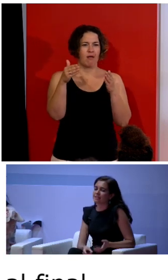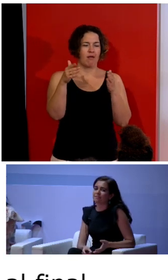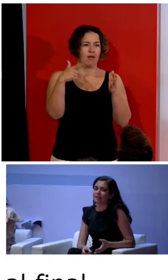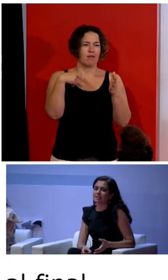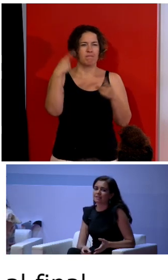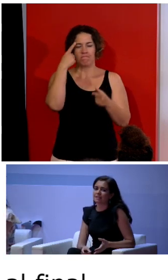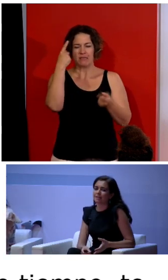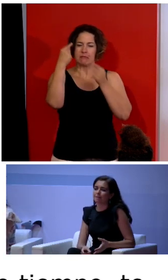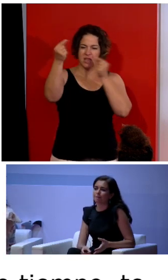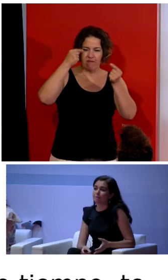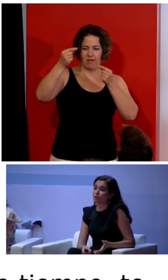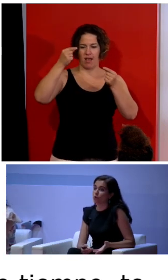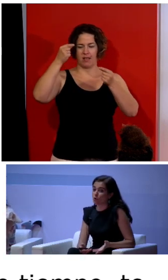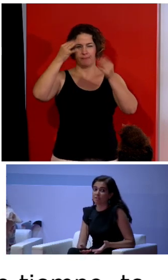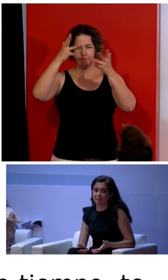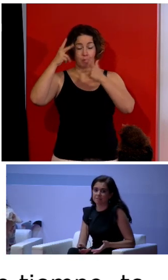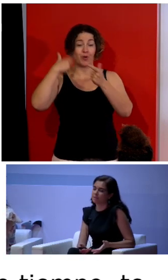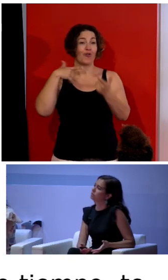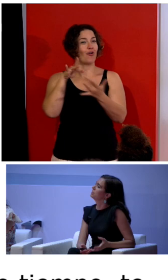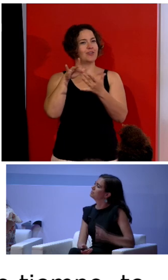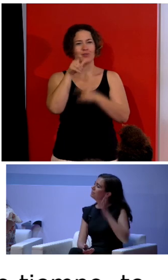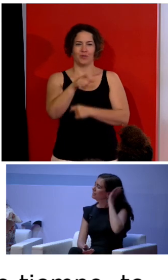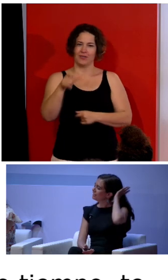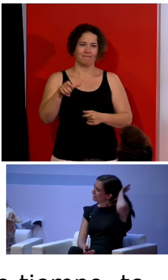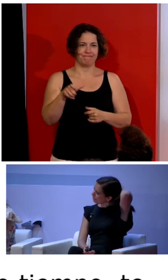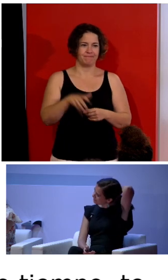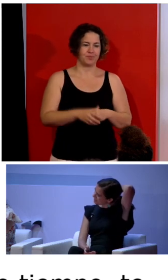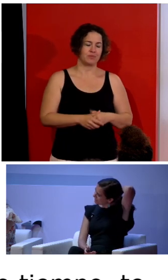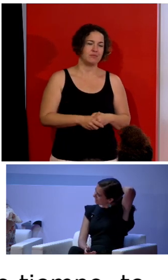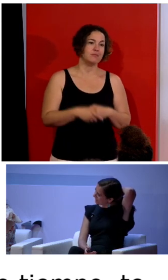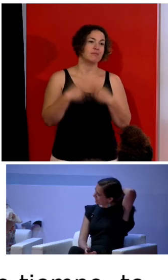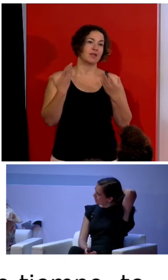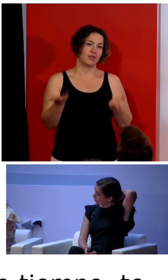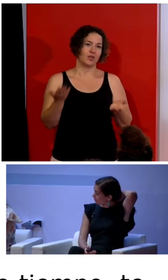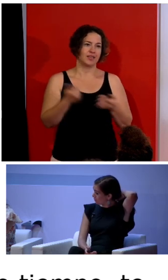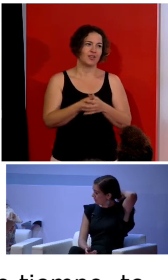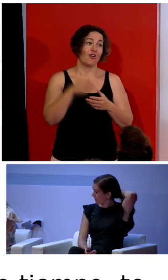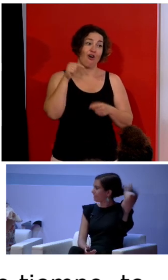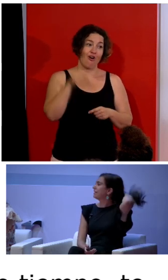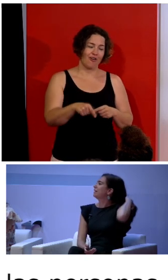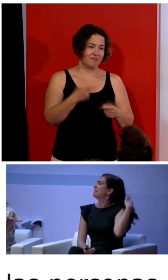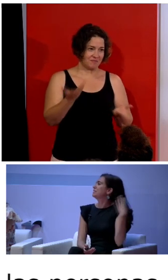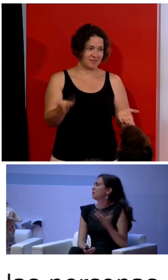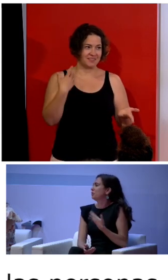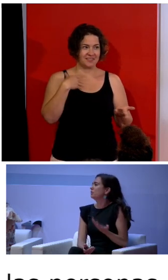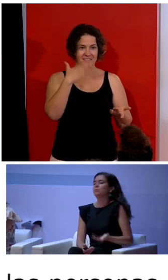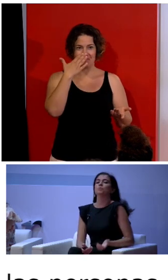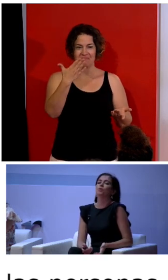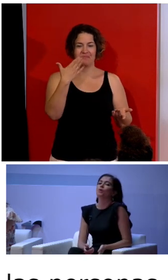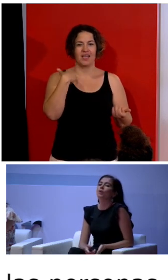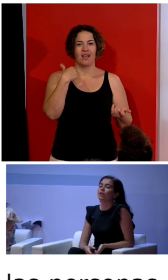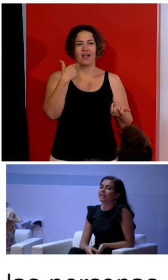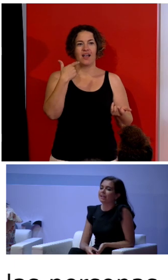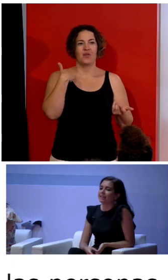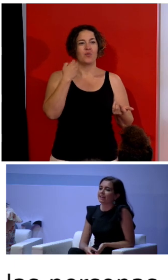las cifras, pero no conoces a las personas, ¿no? Entonces, hoy pues la verdad que estás conociendo pues un